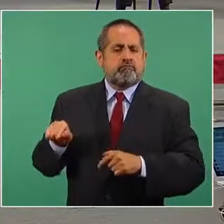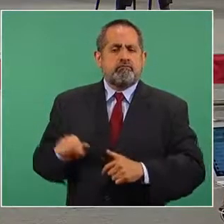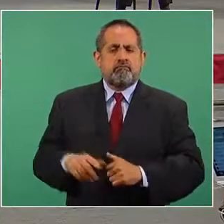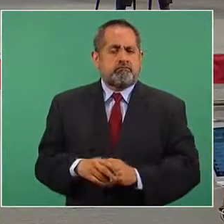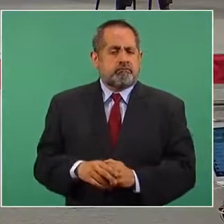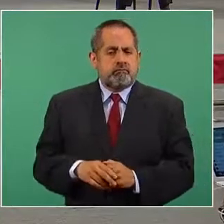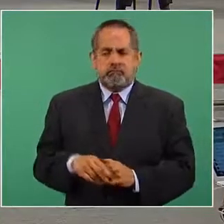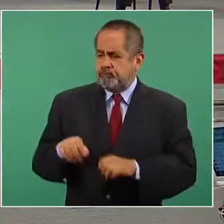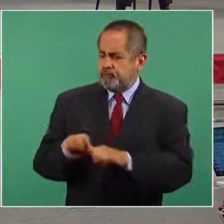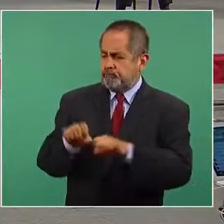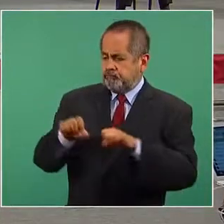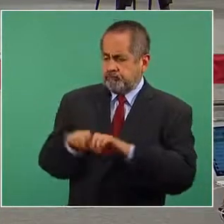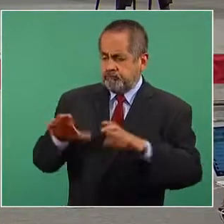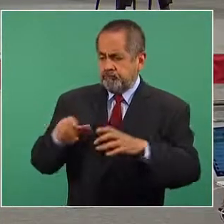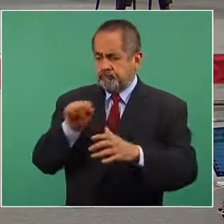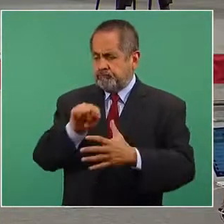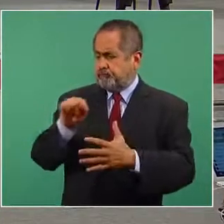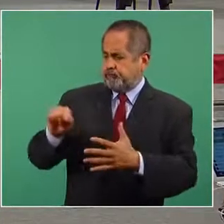y el equipo